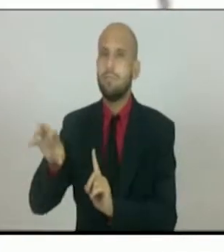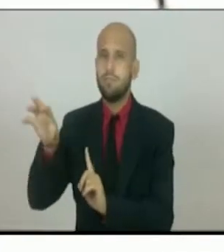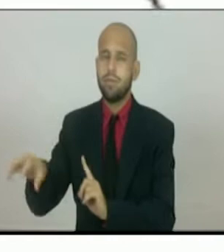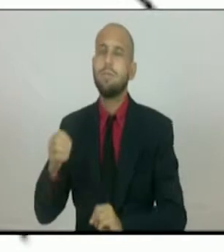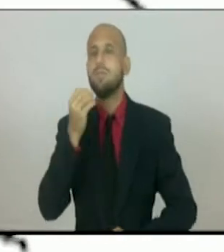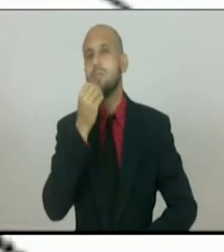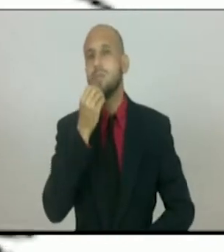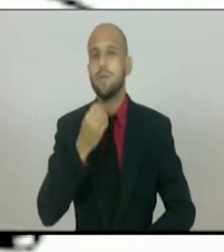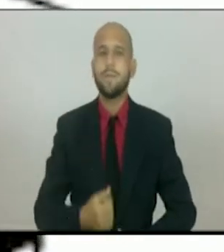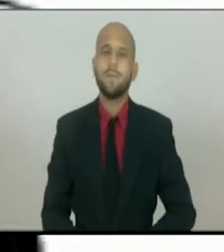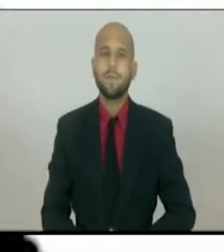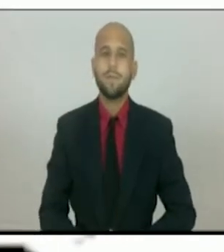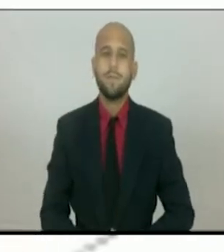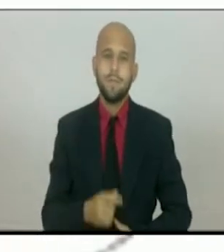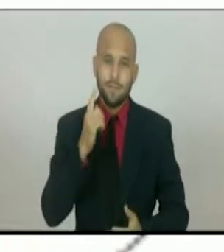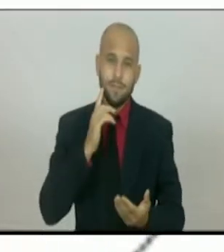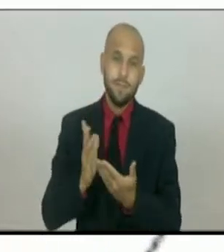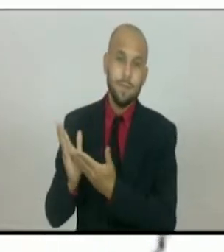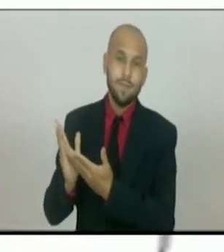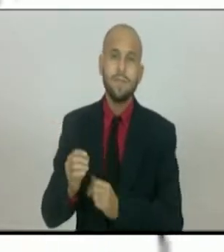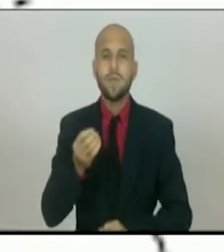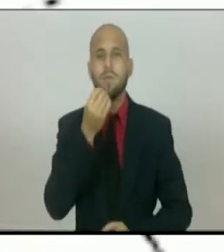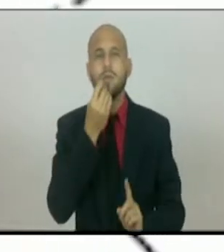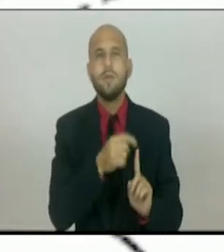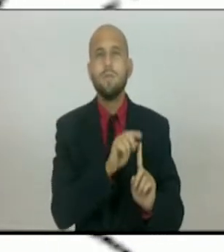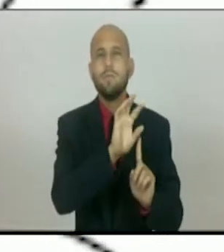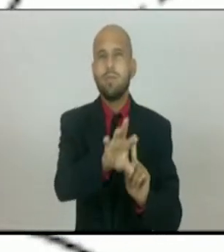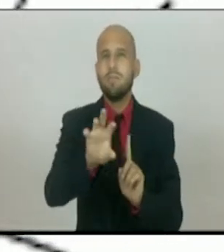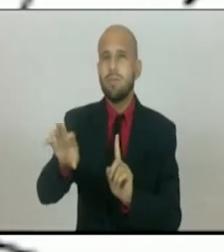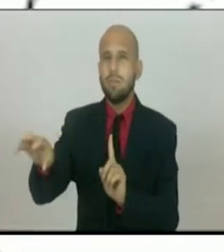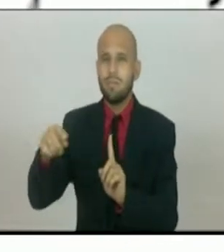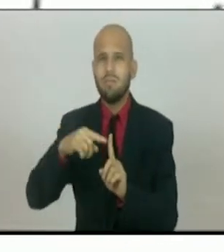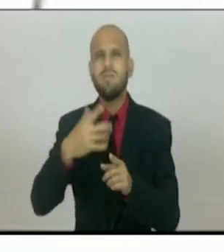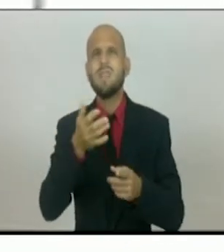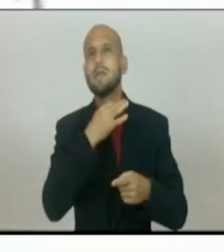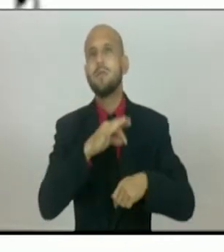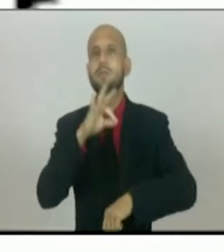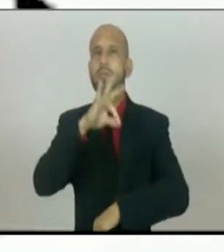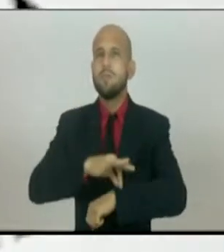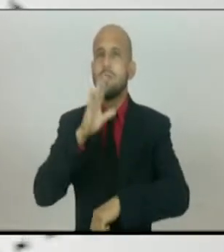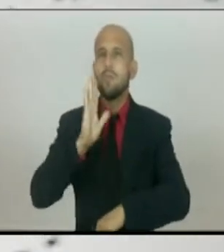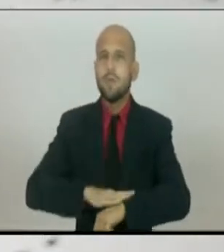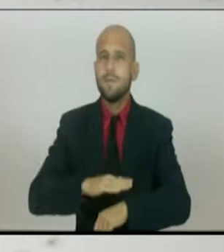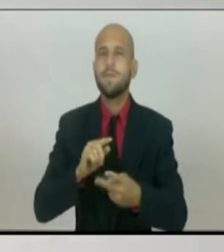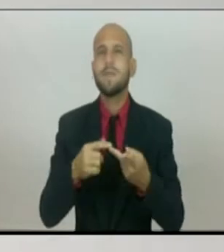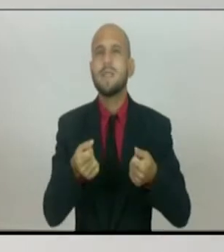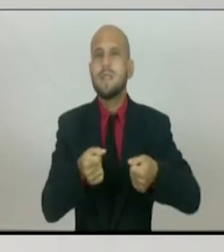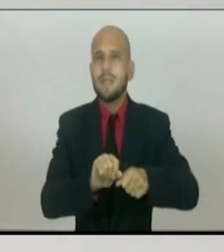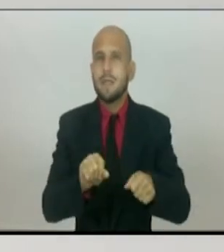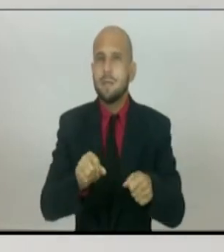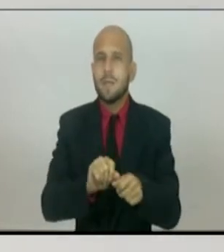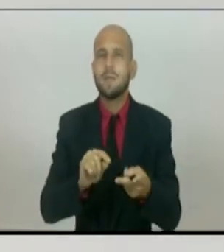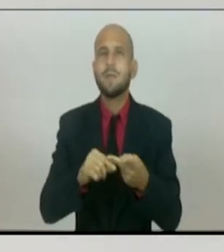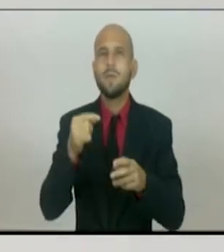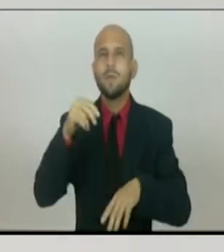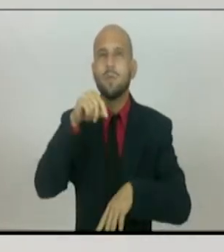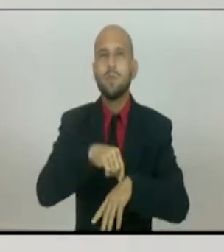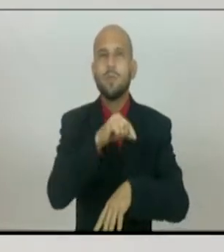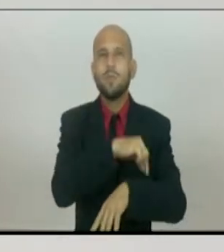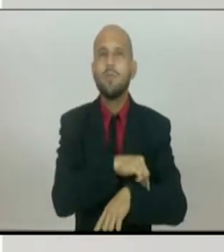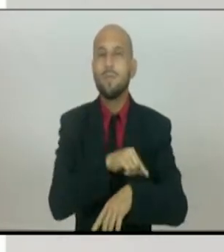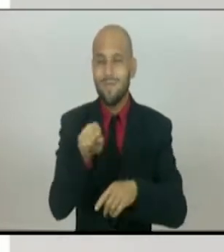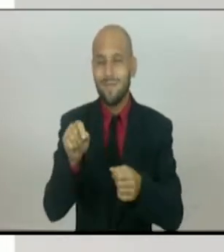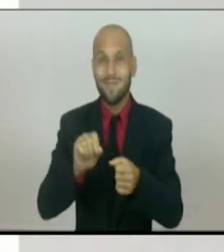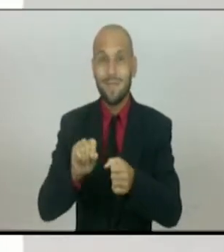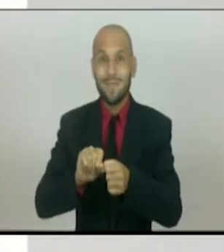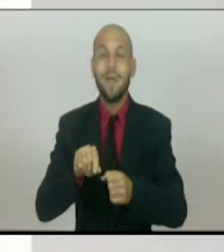hematófagos. Los arbovirus son transmitidos por una gran variedad de vectores como mosquitos, garrapatas, pulgas, entre otros.